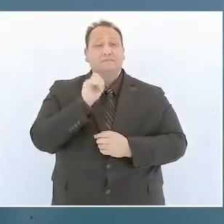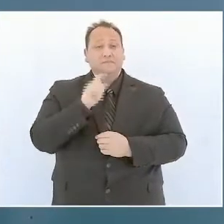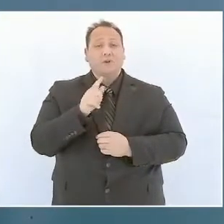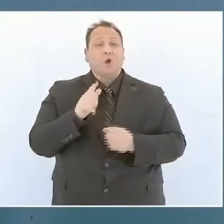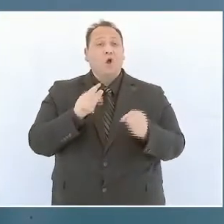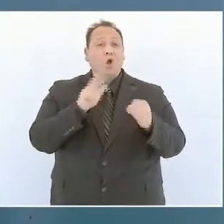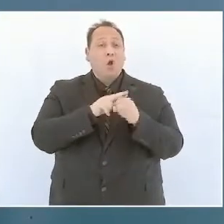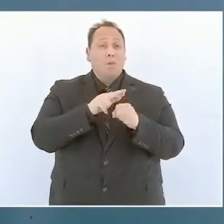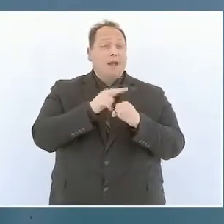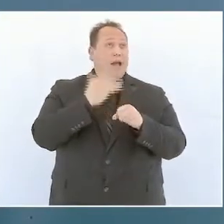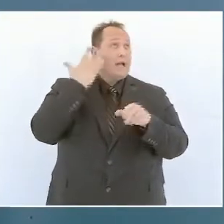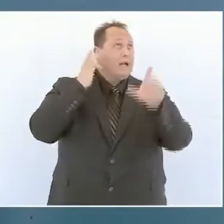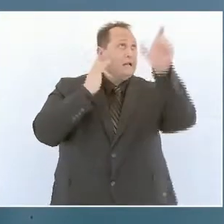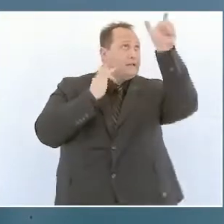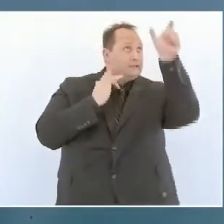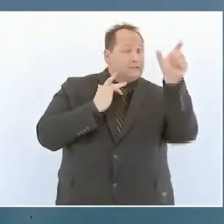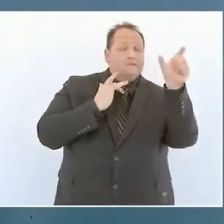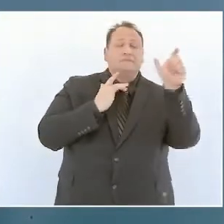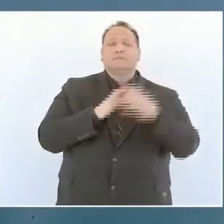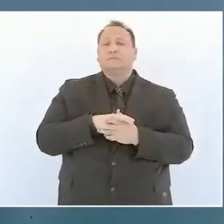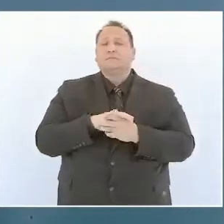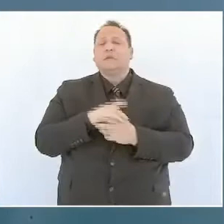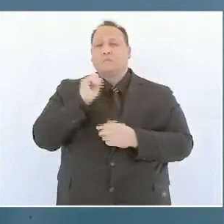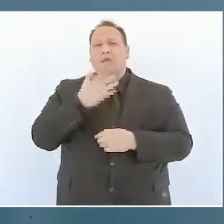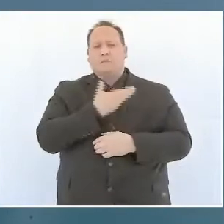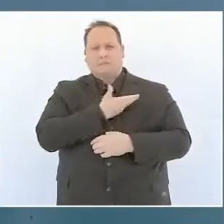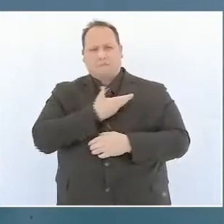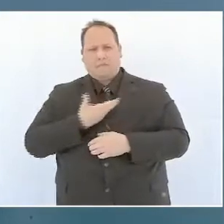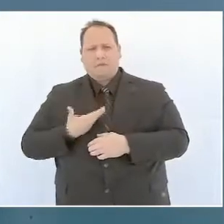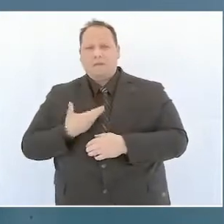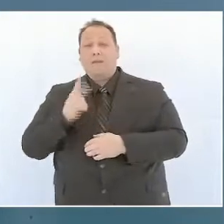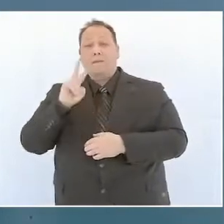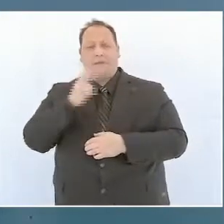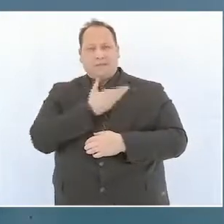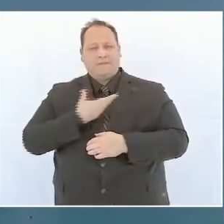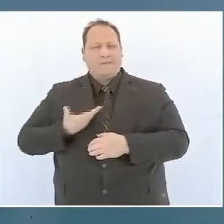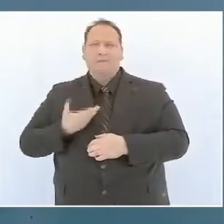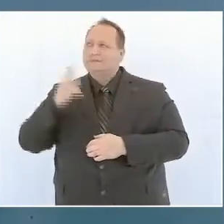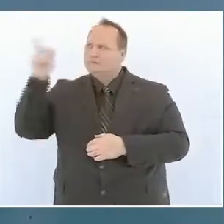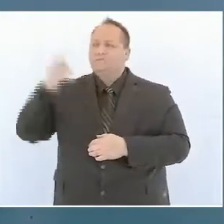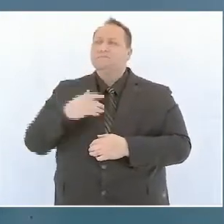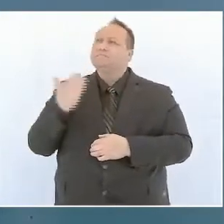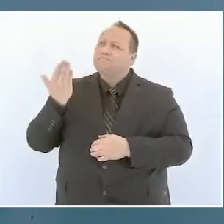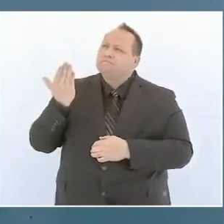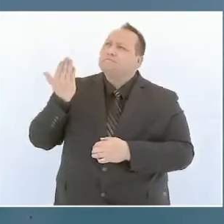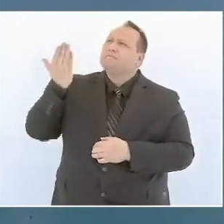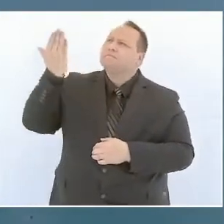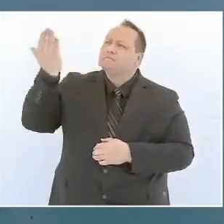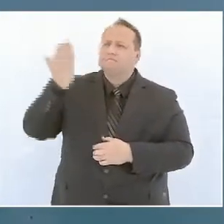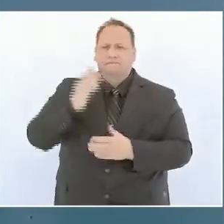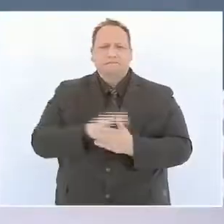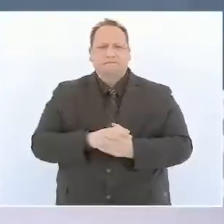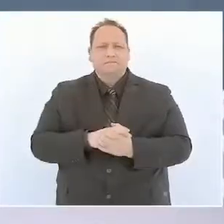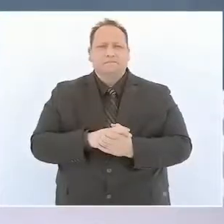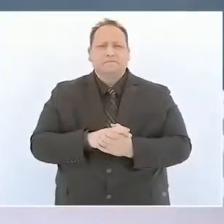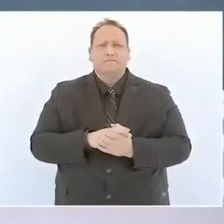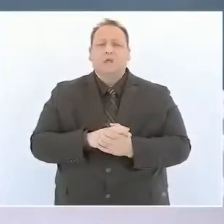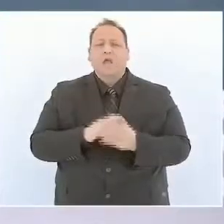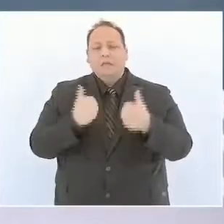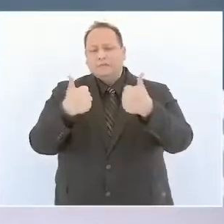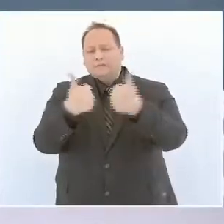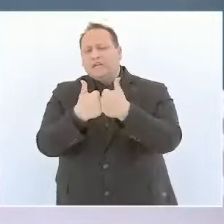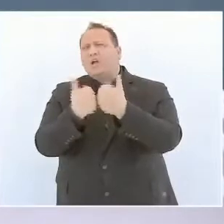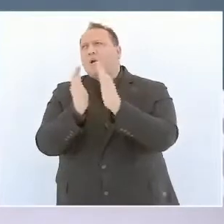el gobernador de California como al presidente, a la vicepresidenta, les vamos a pedir que se abra